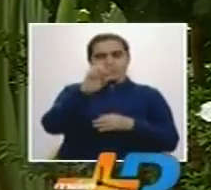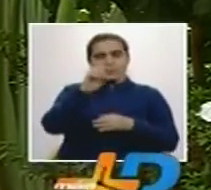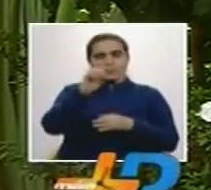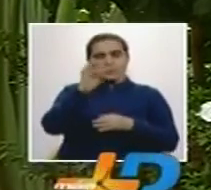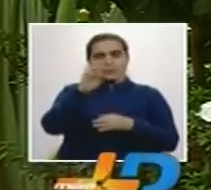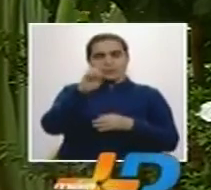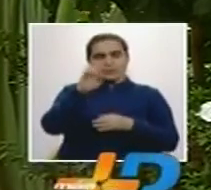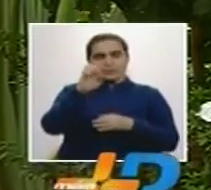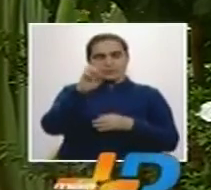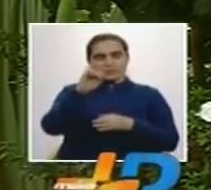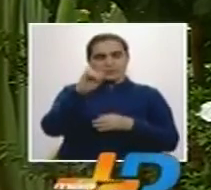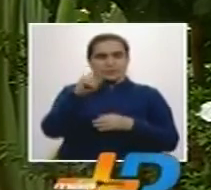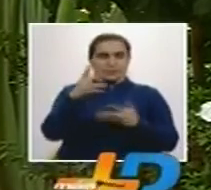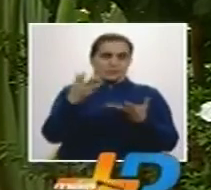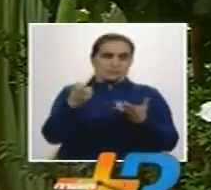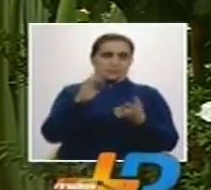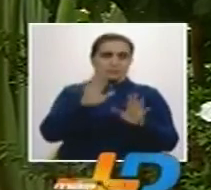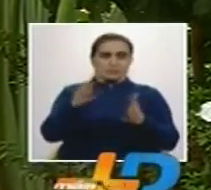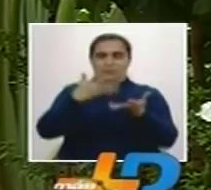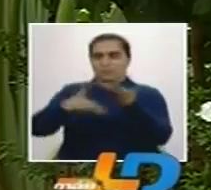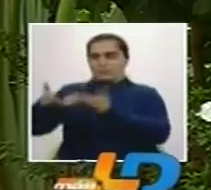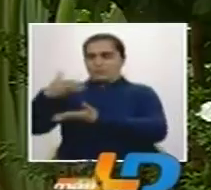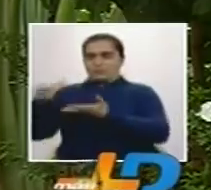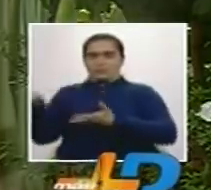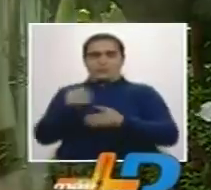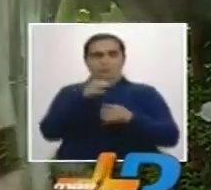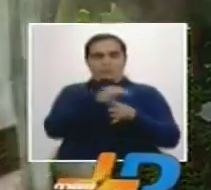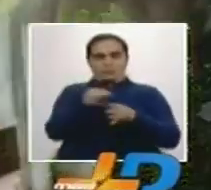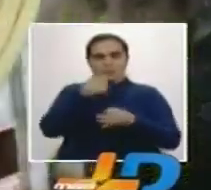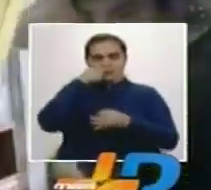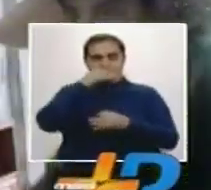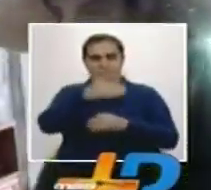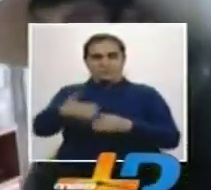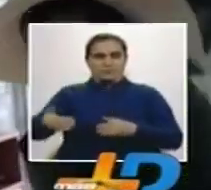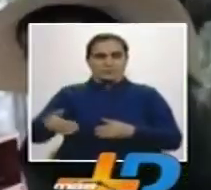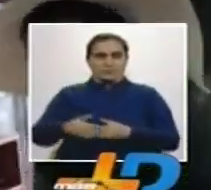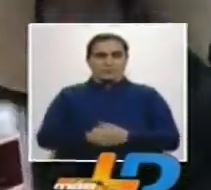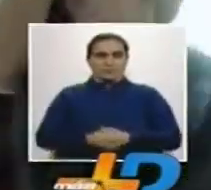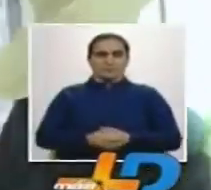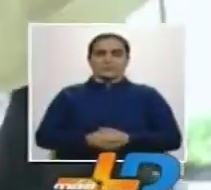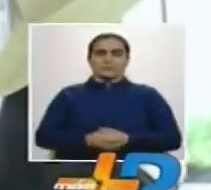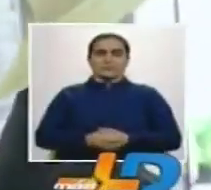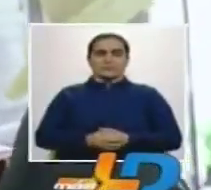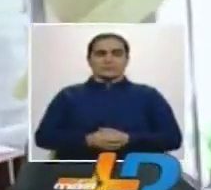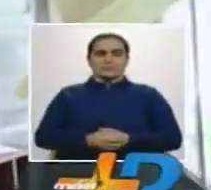objetivo es promover espacios de convivencia en la población infantil.